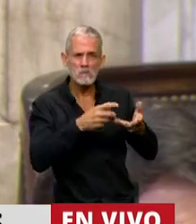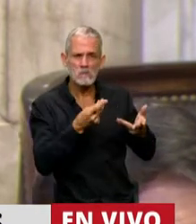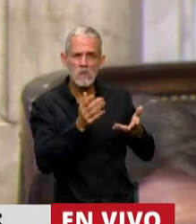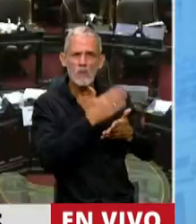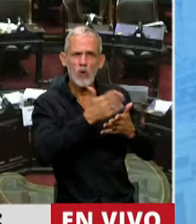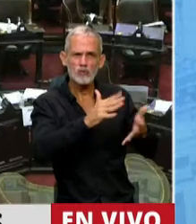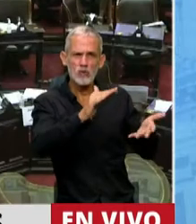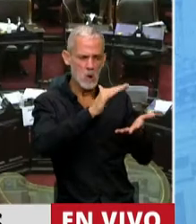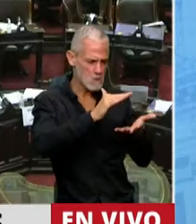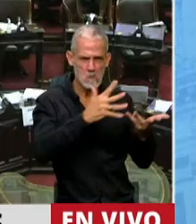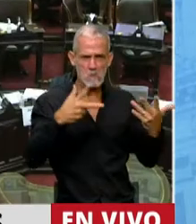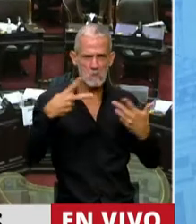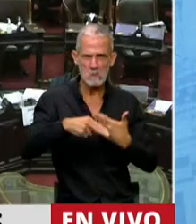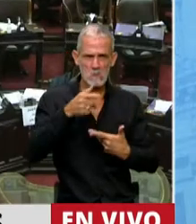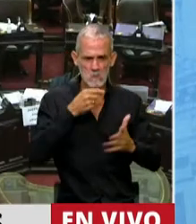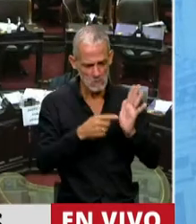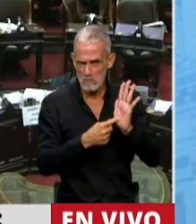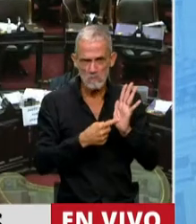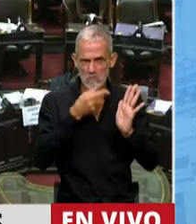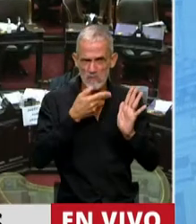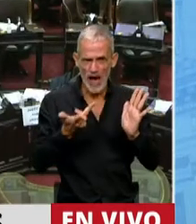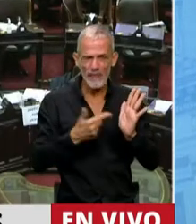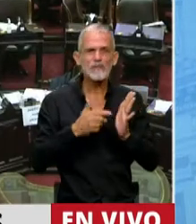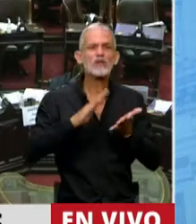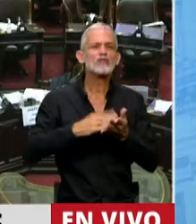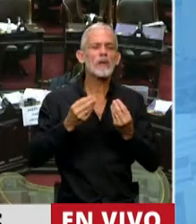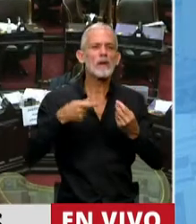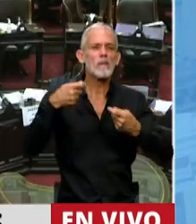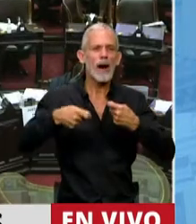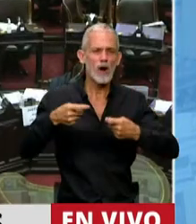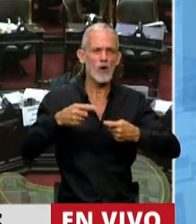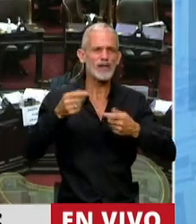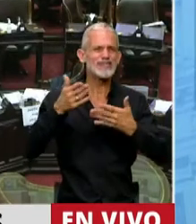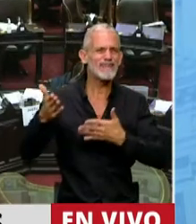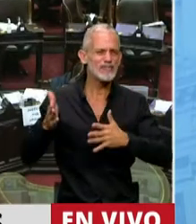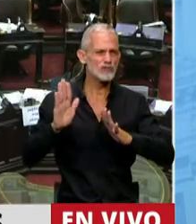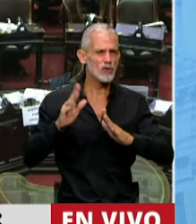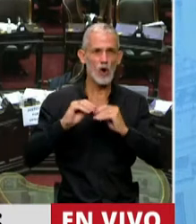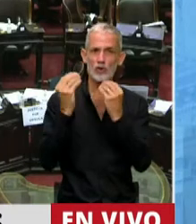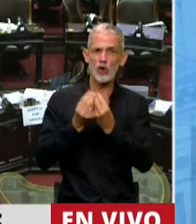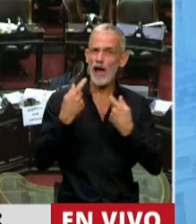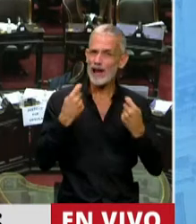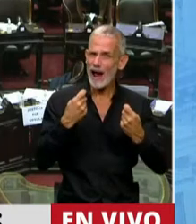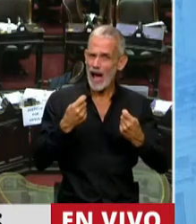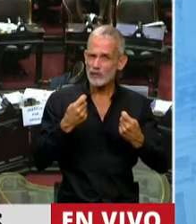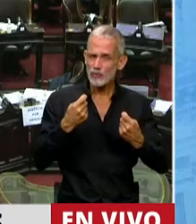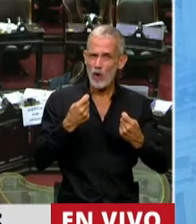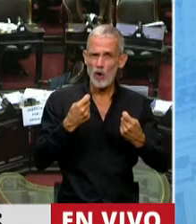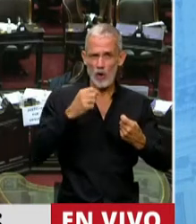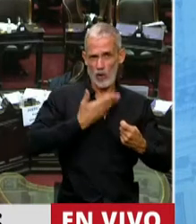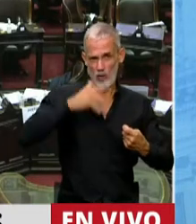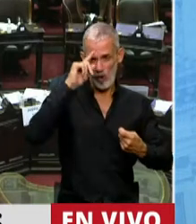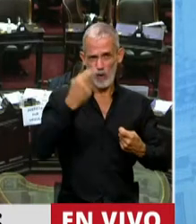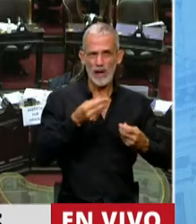estipula ningún límite al ítem de pago de servicio de la deuda en el total del gasto público, en lo que